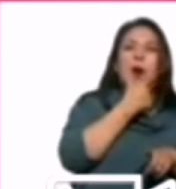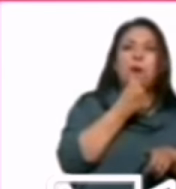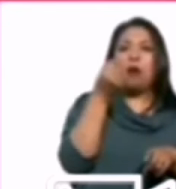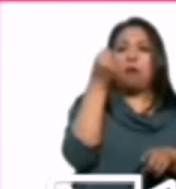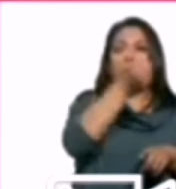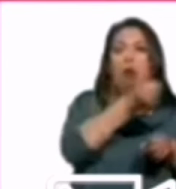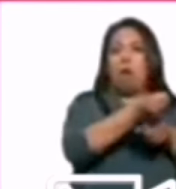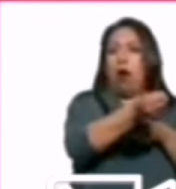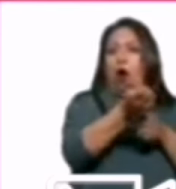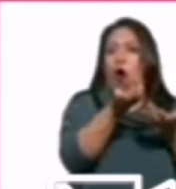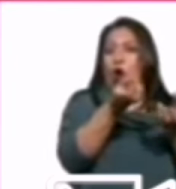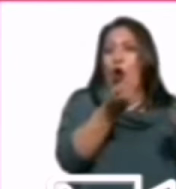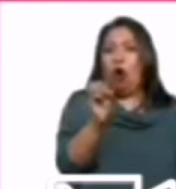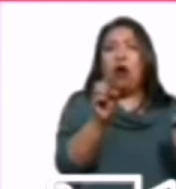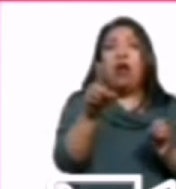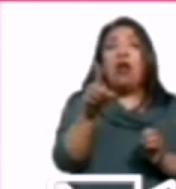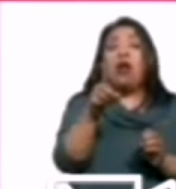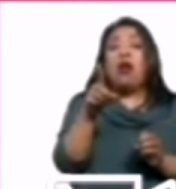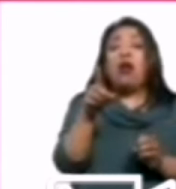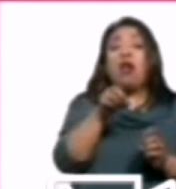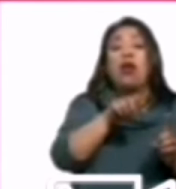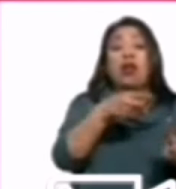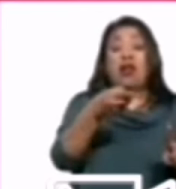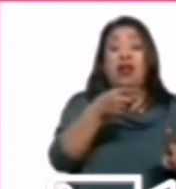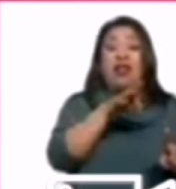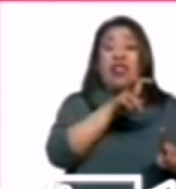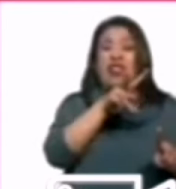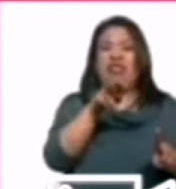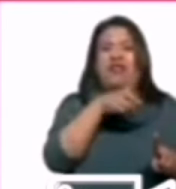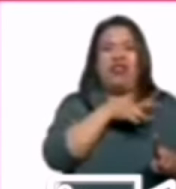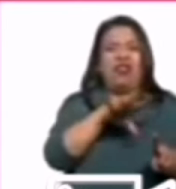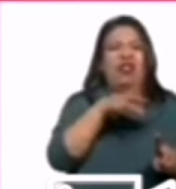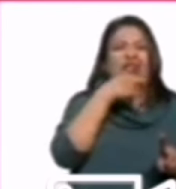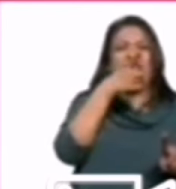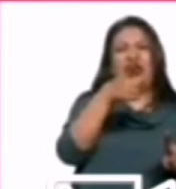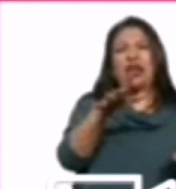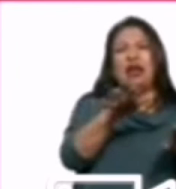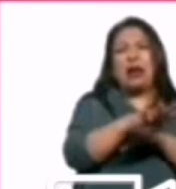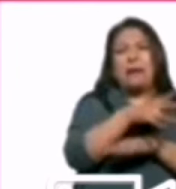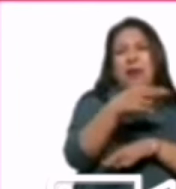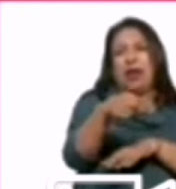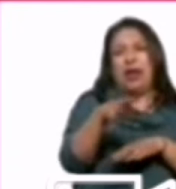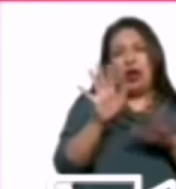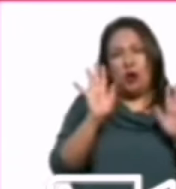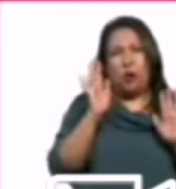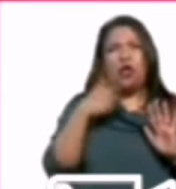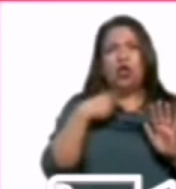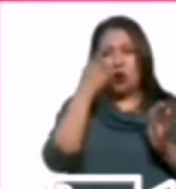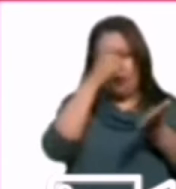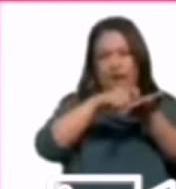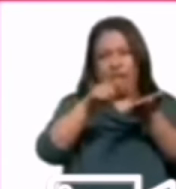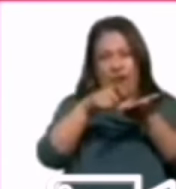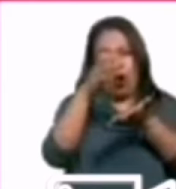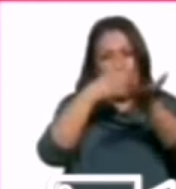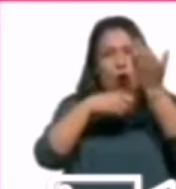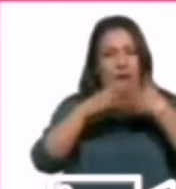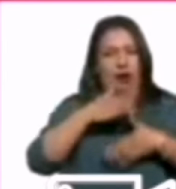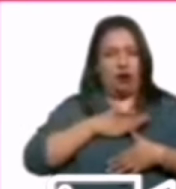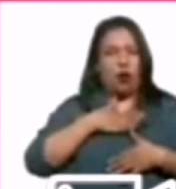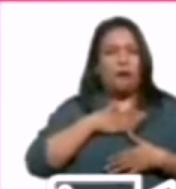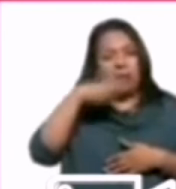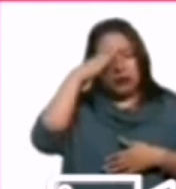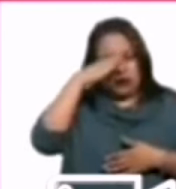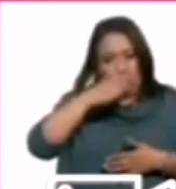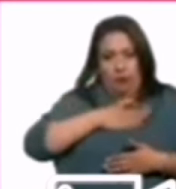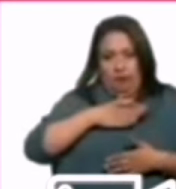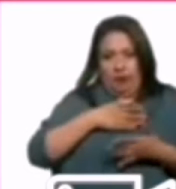golpe. Él se niega a decirle a Eva, Eva, le dice Perséfone, acá le cambió a Adonis. Yo escribí esta obra pensando en mí